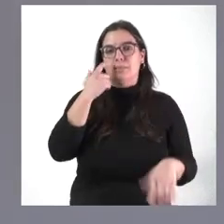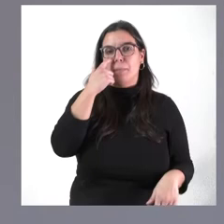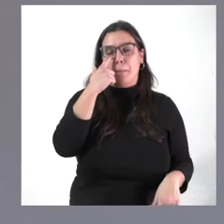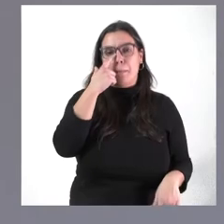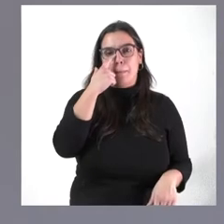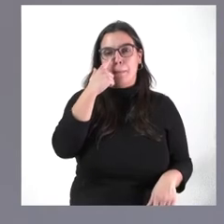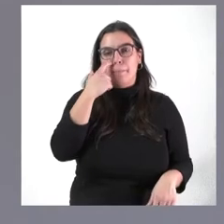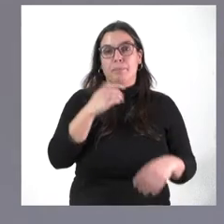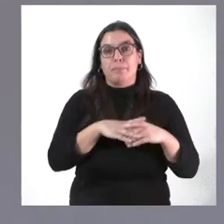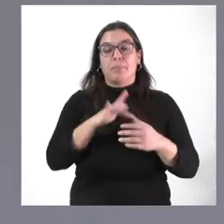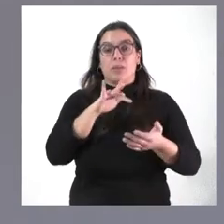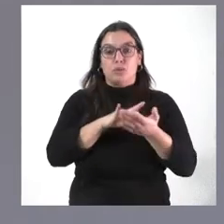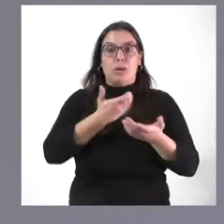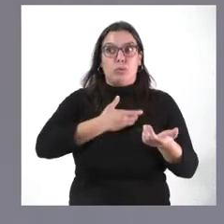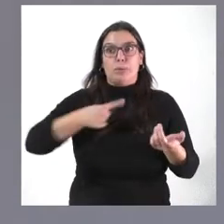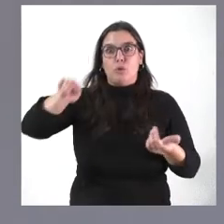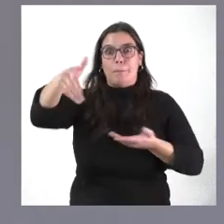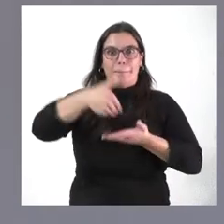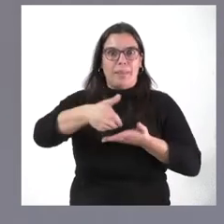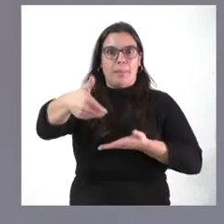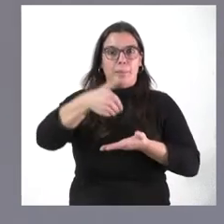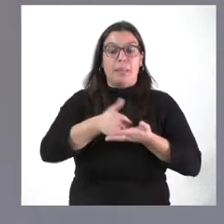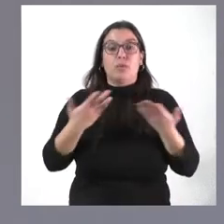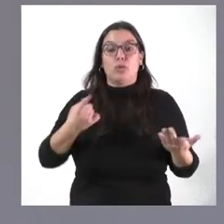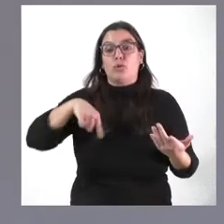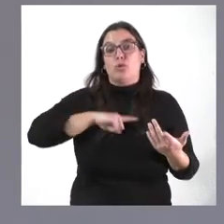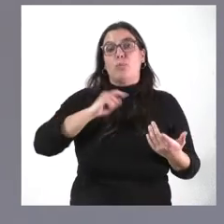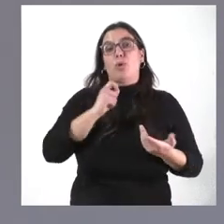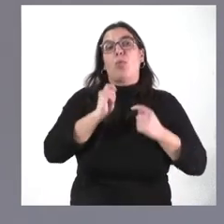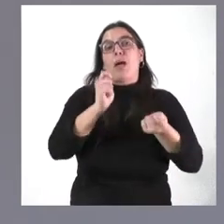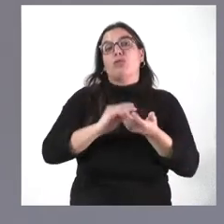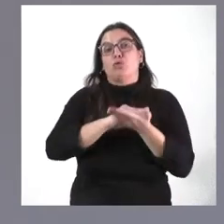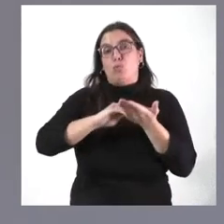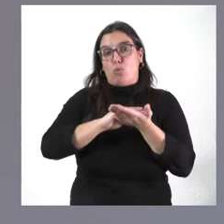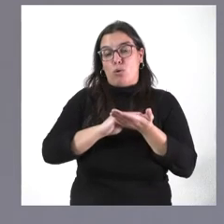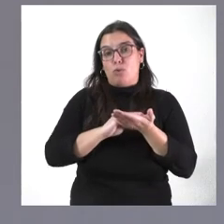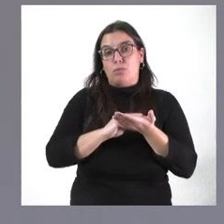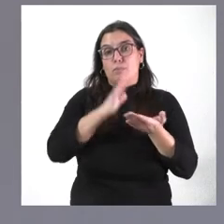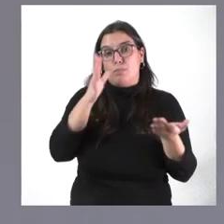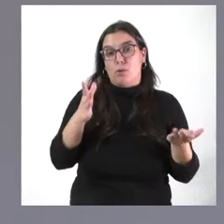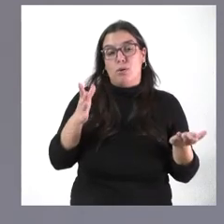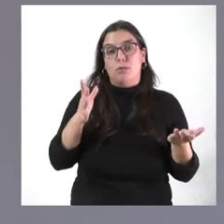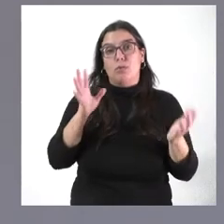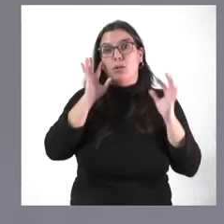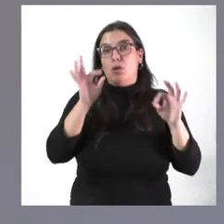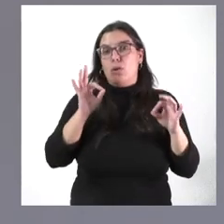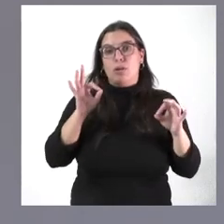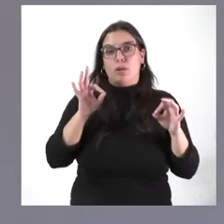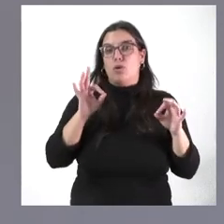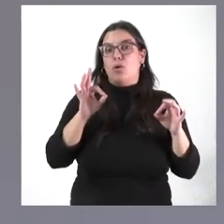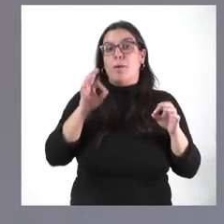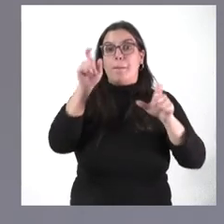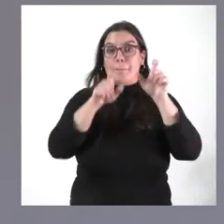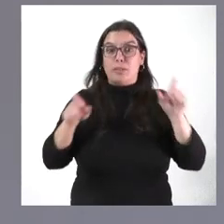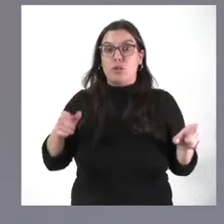Autónoma ya un problema y una demanda por parte de los ayuntamientos y con esto le damos una solución porque evidentemente vamos a seguir disponiendo de las personas